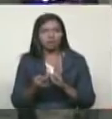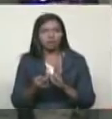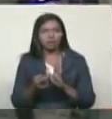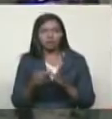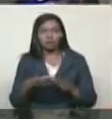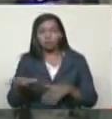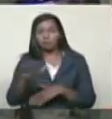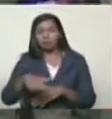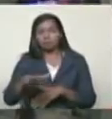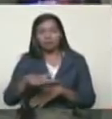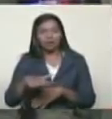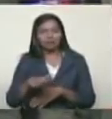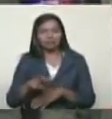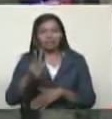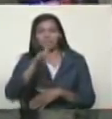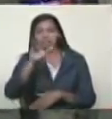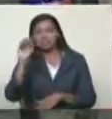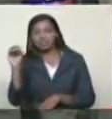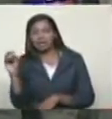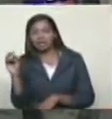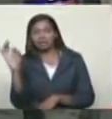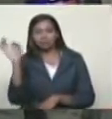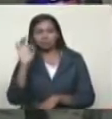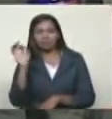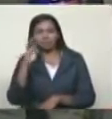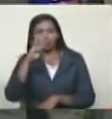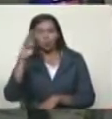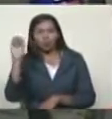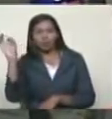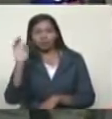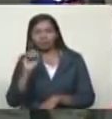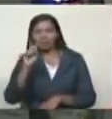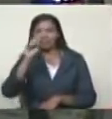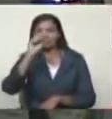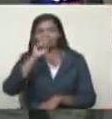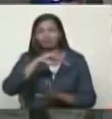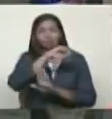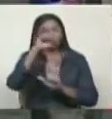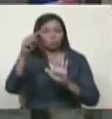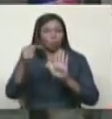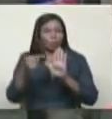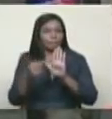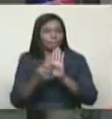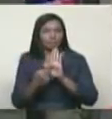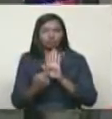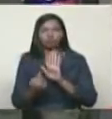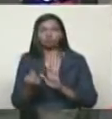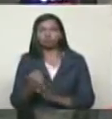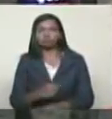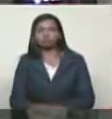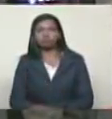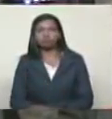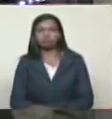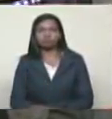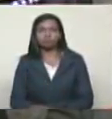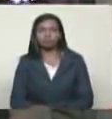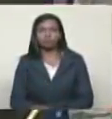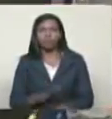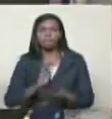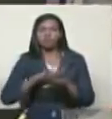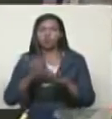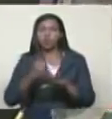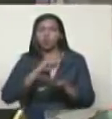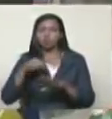al 30%, al 50% ni al 60%. 100% o 120%. Porque tenemos que tener